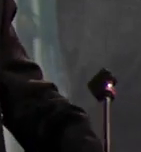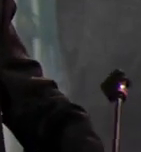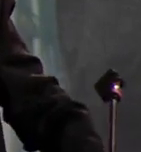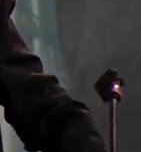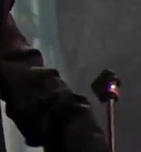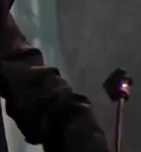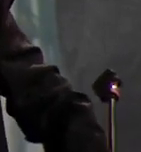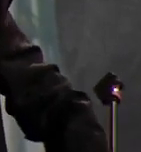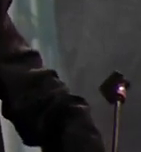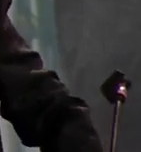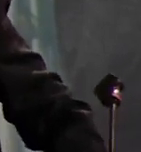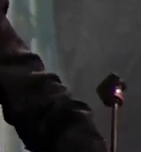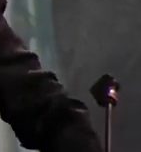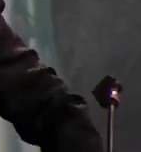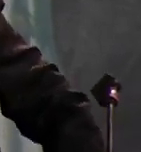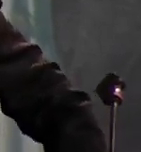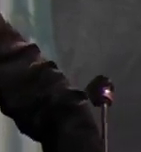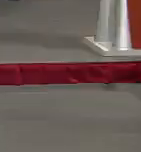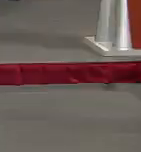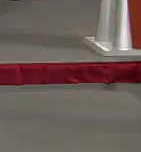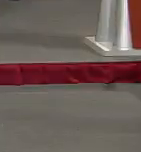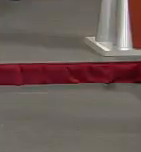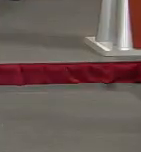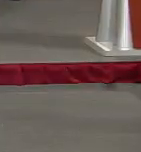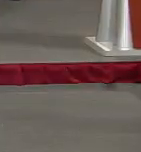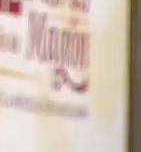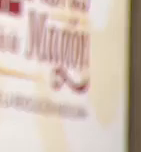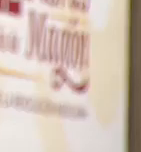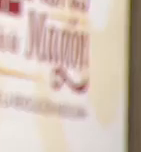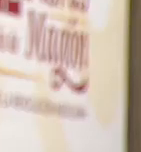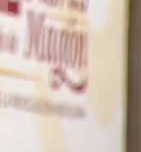hacerte venir.